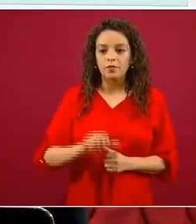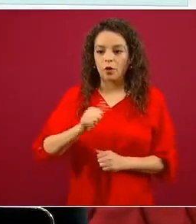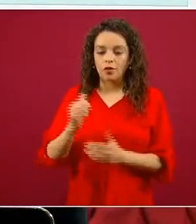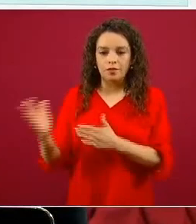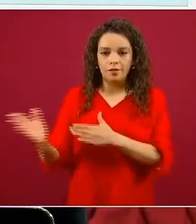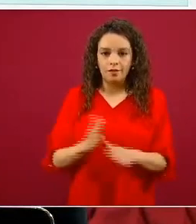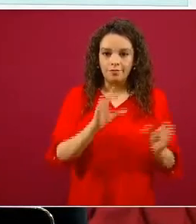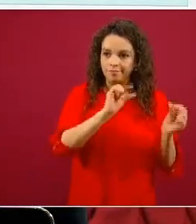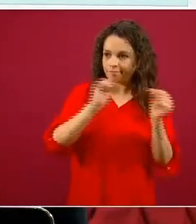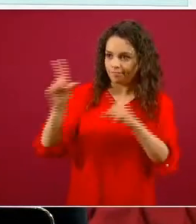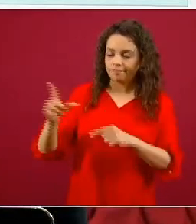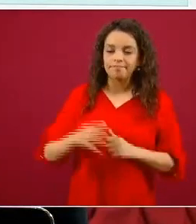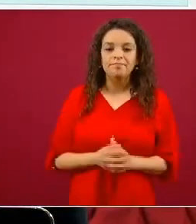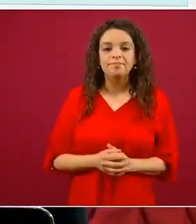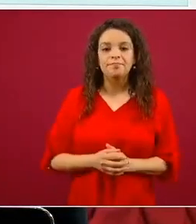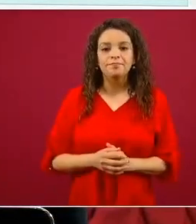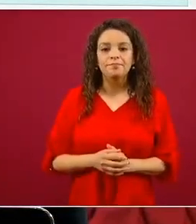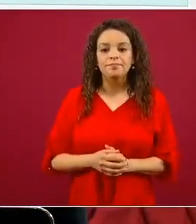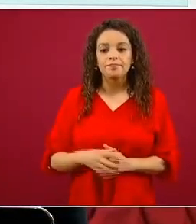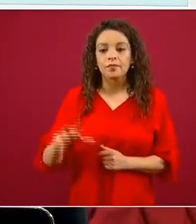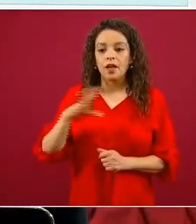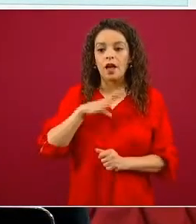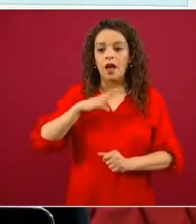Okay. Tenemos